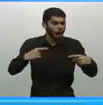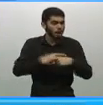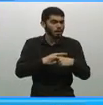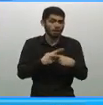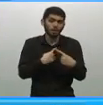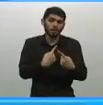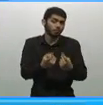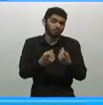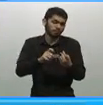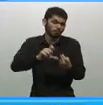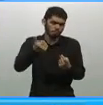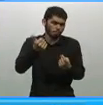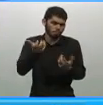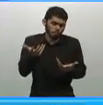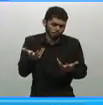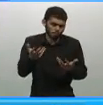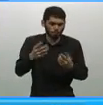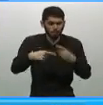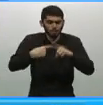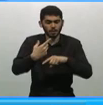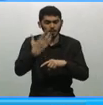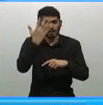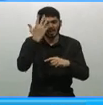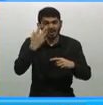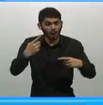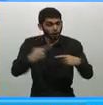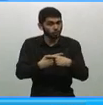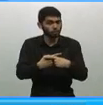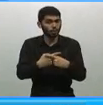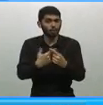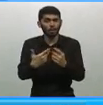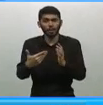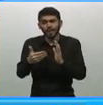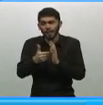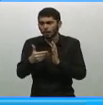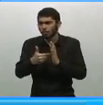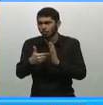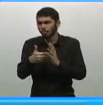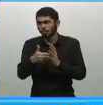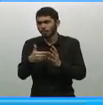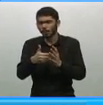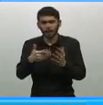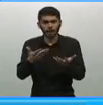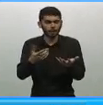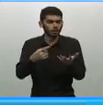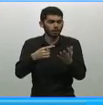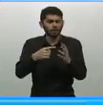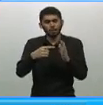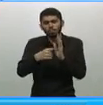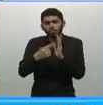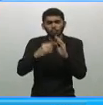lógica después bueno Obviamente que el partido de San Lorenzo dependiendo también la la los puntos que lleguemos a ese partido a los dos